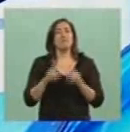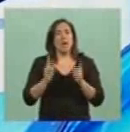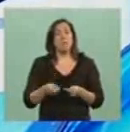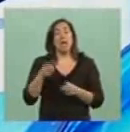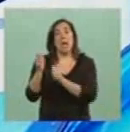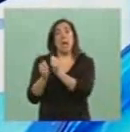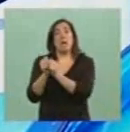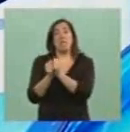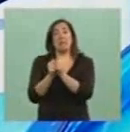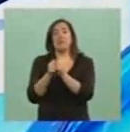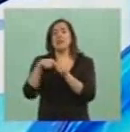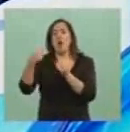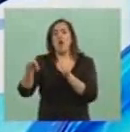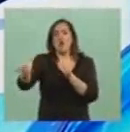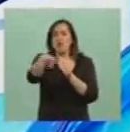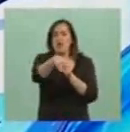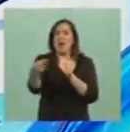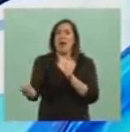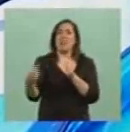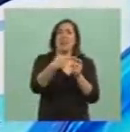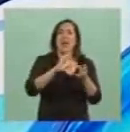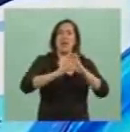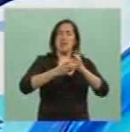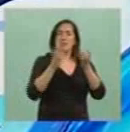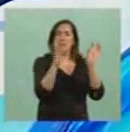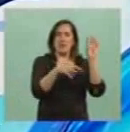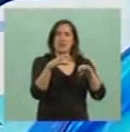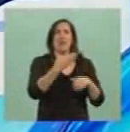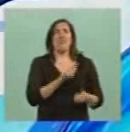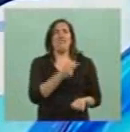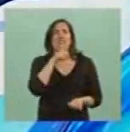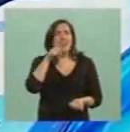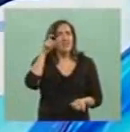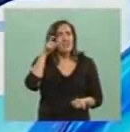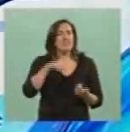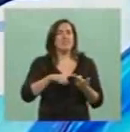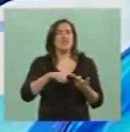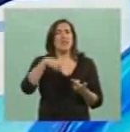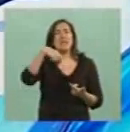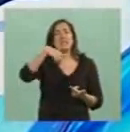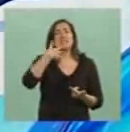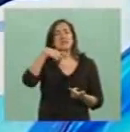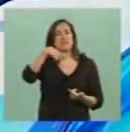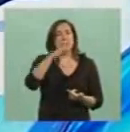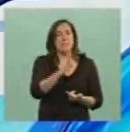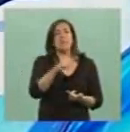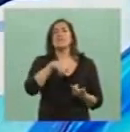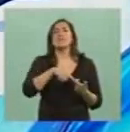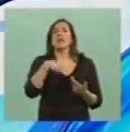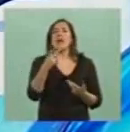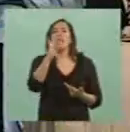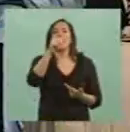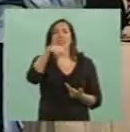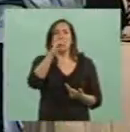AFCO, bueno, son algunas, son muy conocidas como FATE, Canciani, FPB, Carrara,